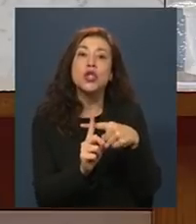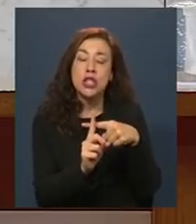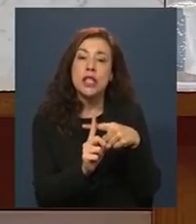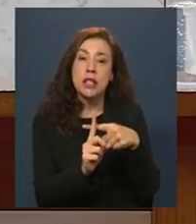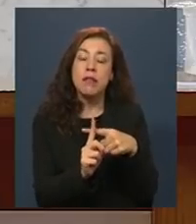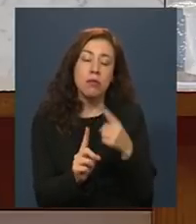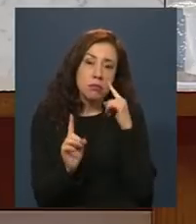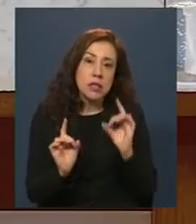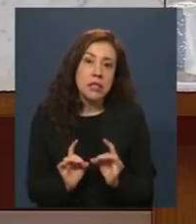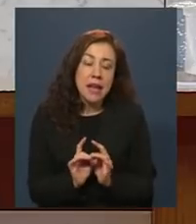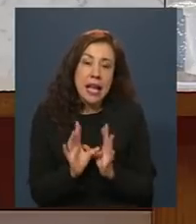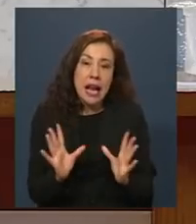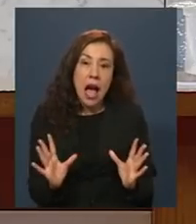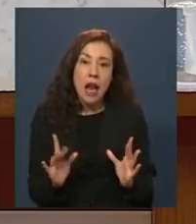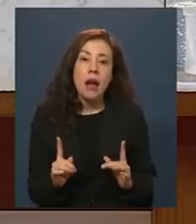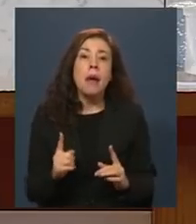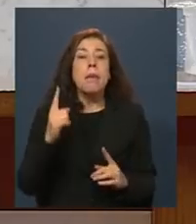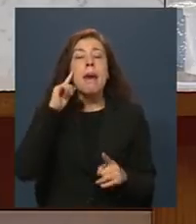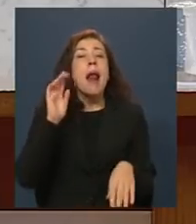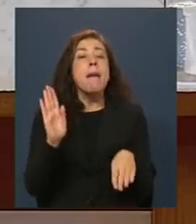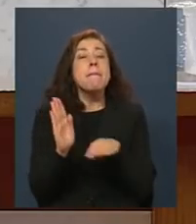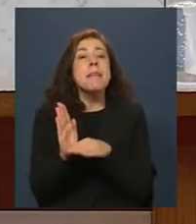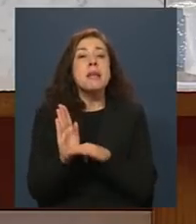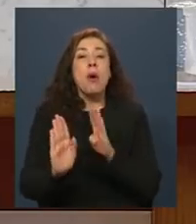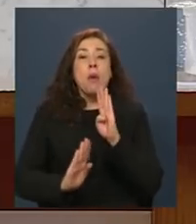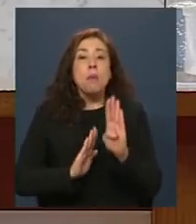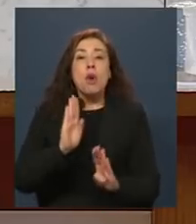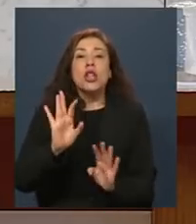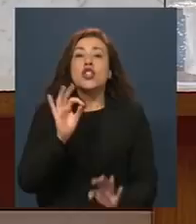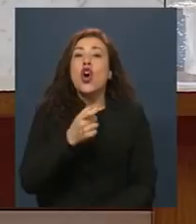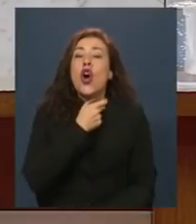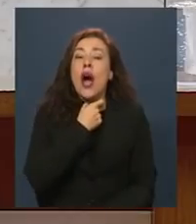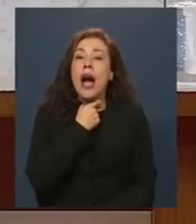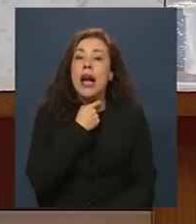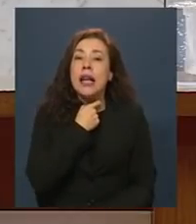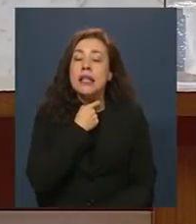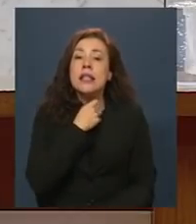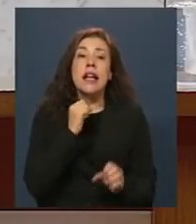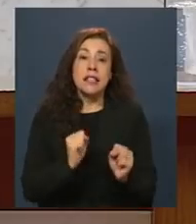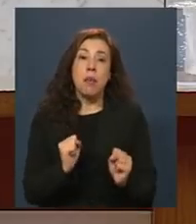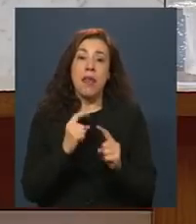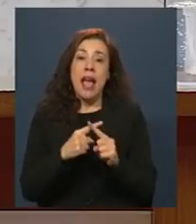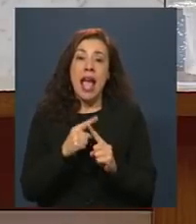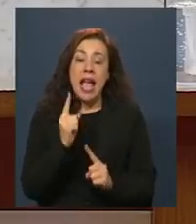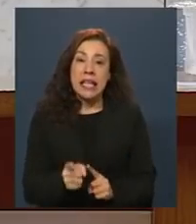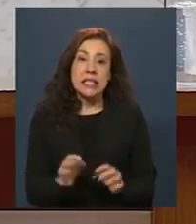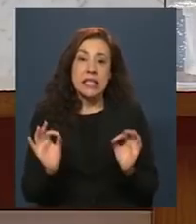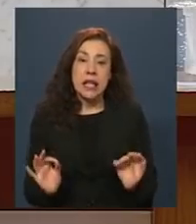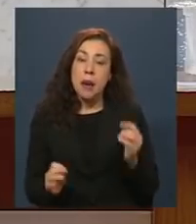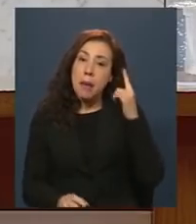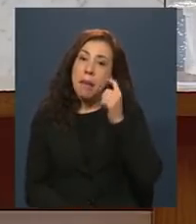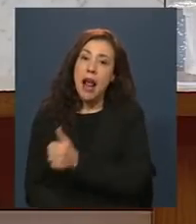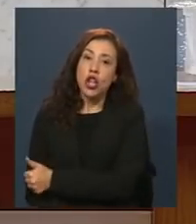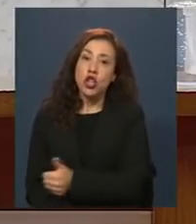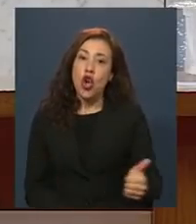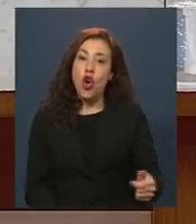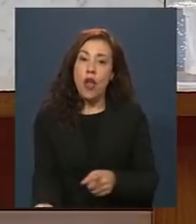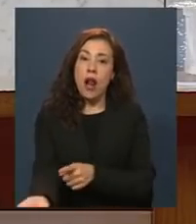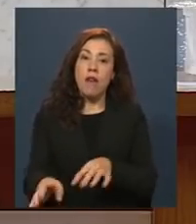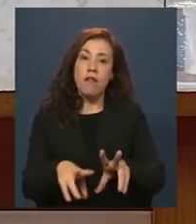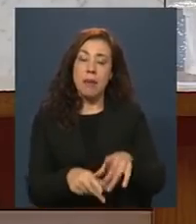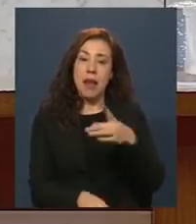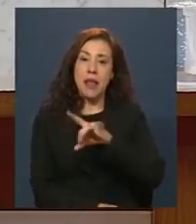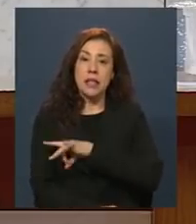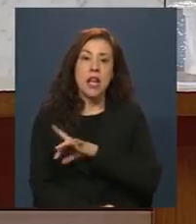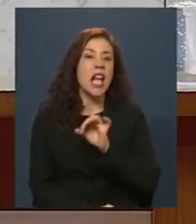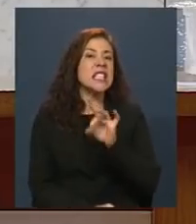más evidente hacia un umbral de mínimo de protección garantizada, exigible, justiciable para todas las familias chilenas,